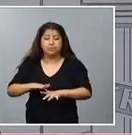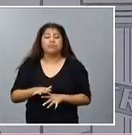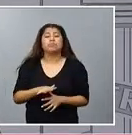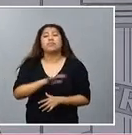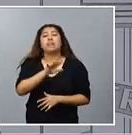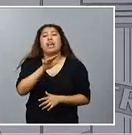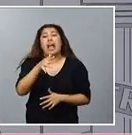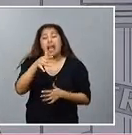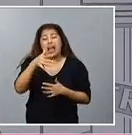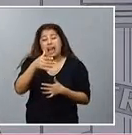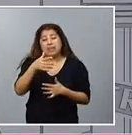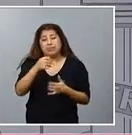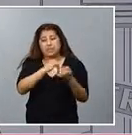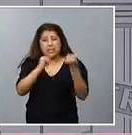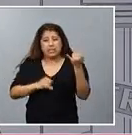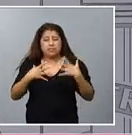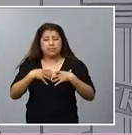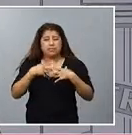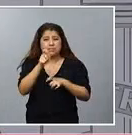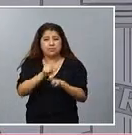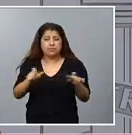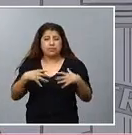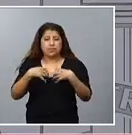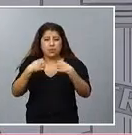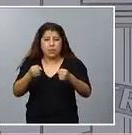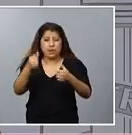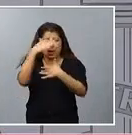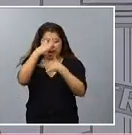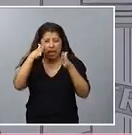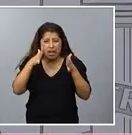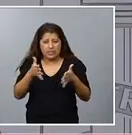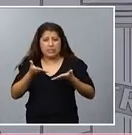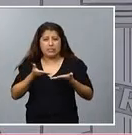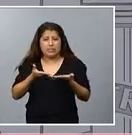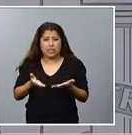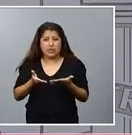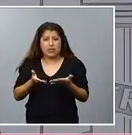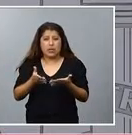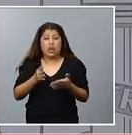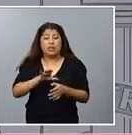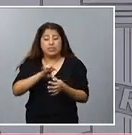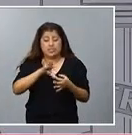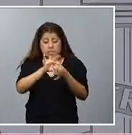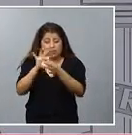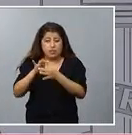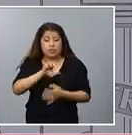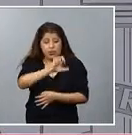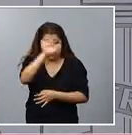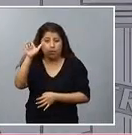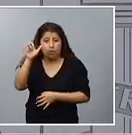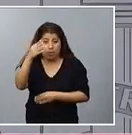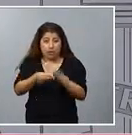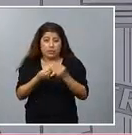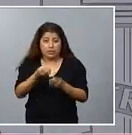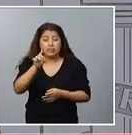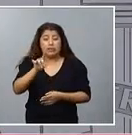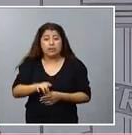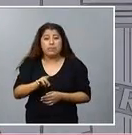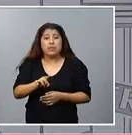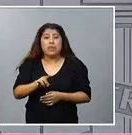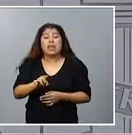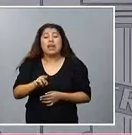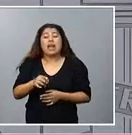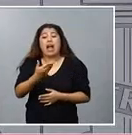la crisis humanitaria, incrementando la ayuda, como va a hacer la Unión Europea, anunciando que va a triplicar esa ayuda humanitaria a